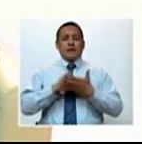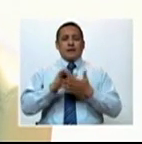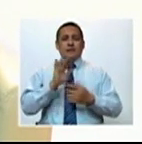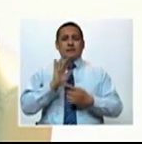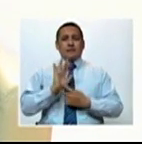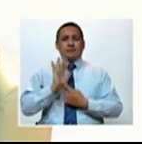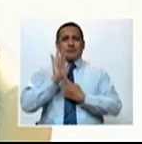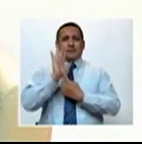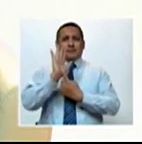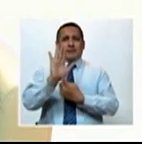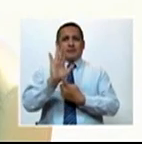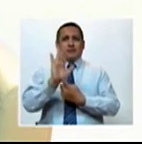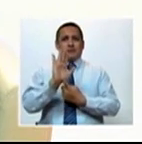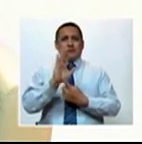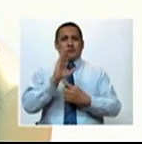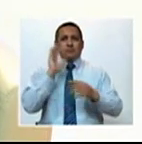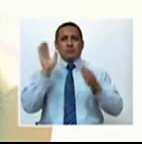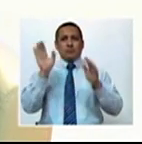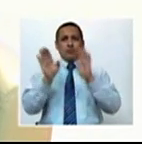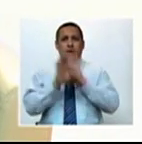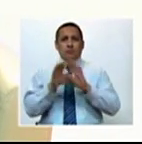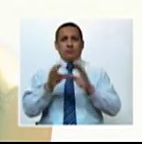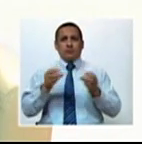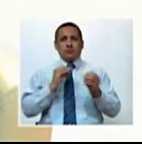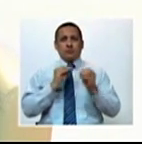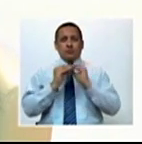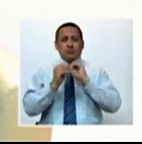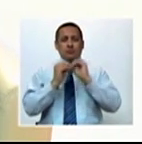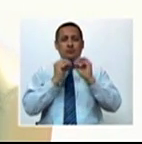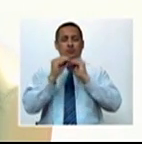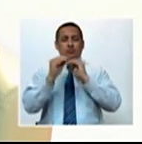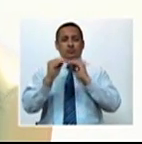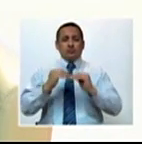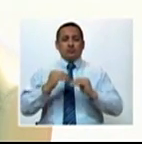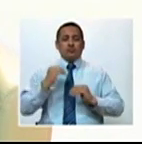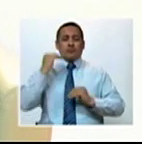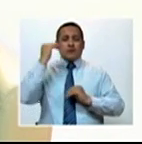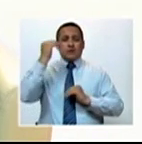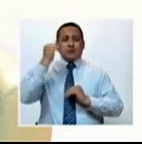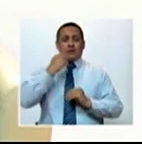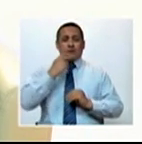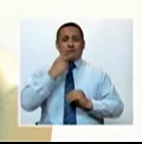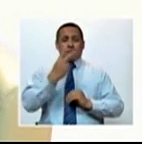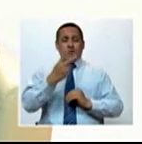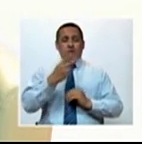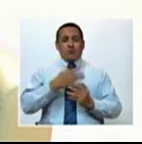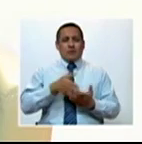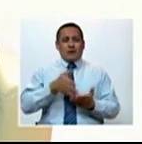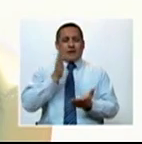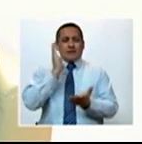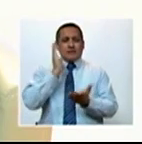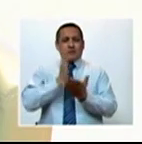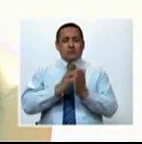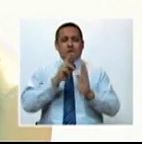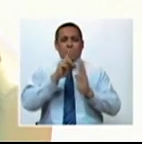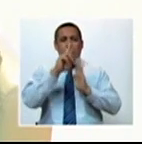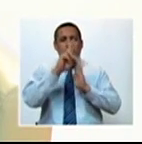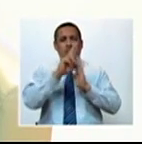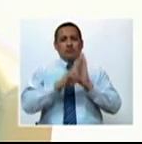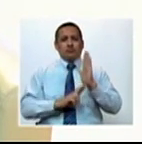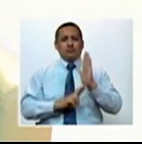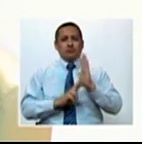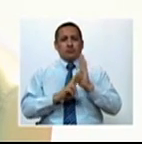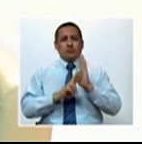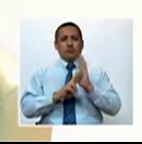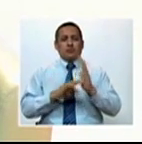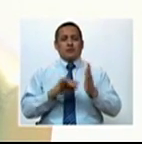la instancia superior dicte una sentencia, una resolución que perjudique